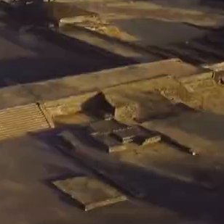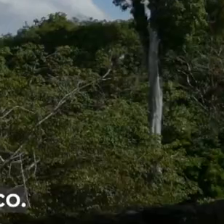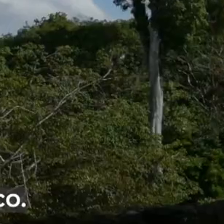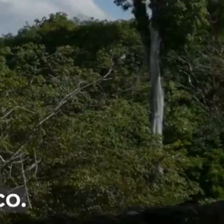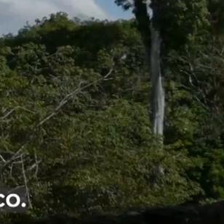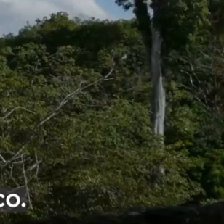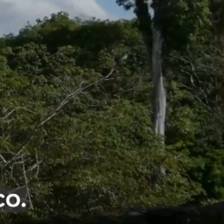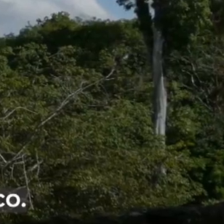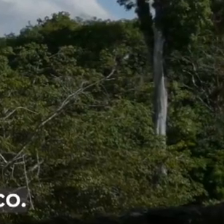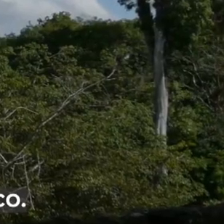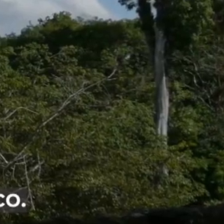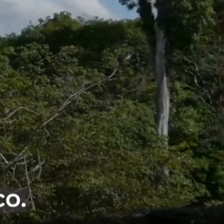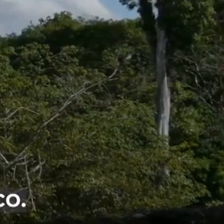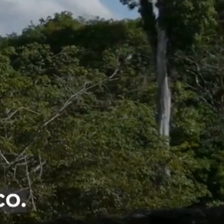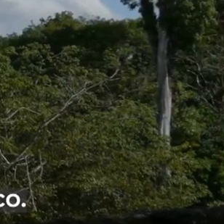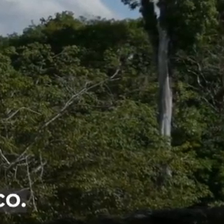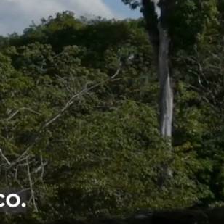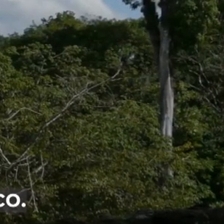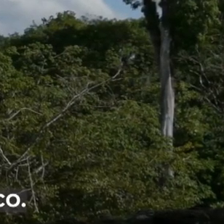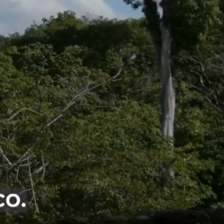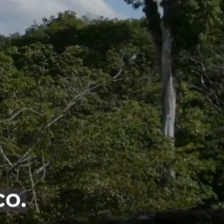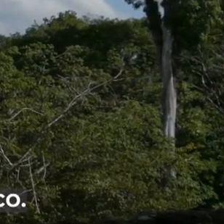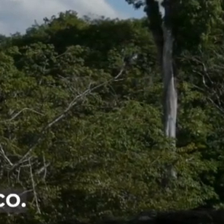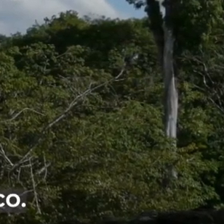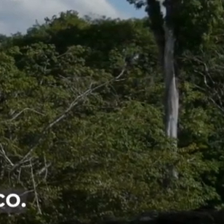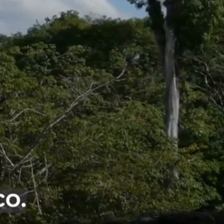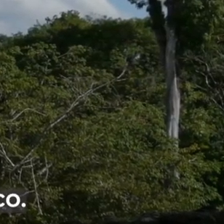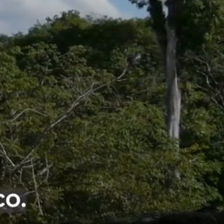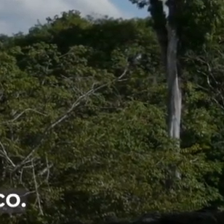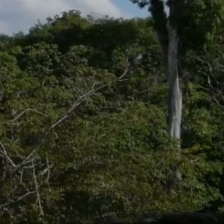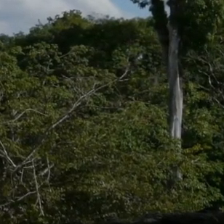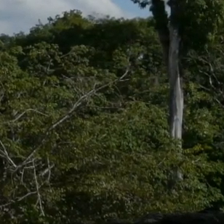y hasta Tikal, en el Petén guatemalteco.